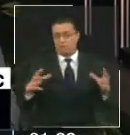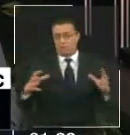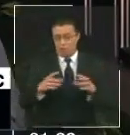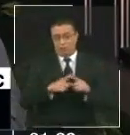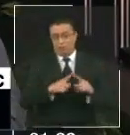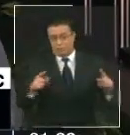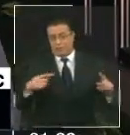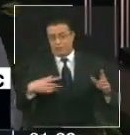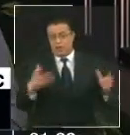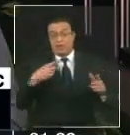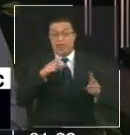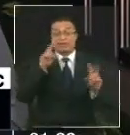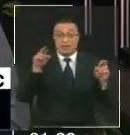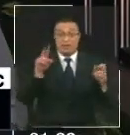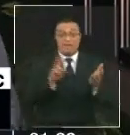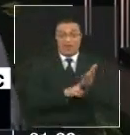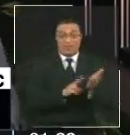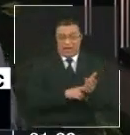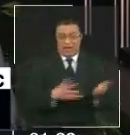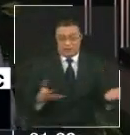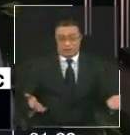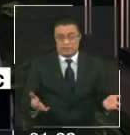temas de verdad, no eran asuntos de personalidad.